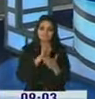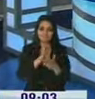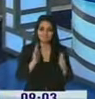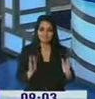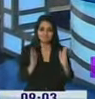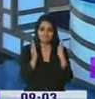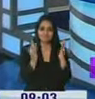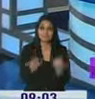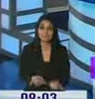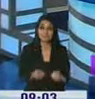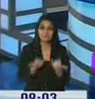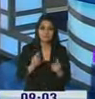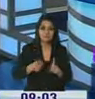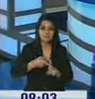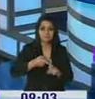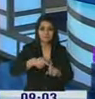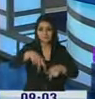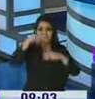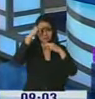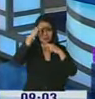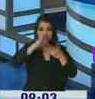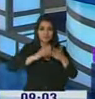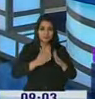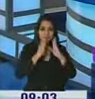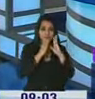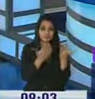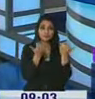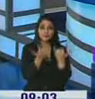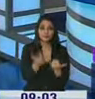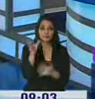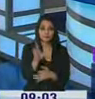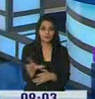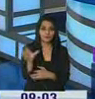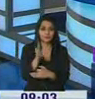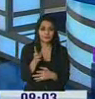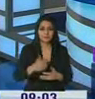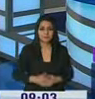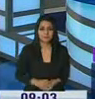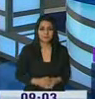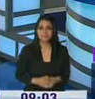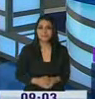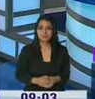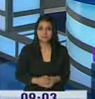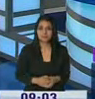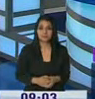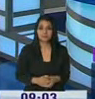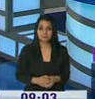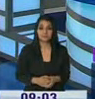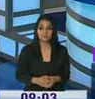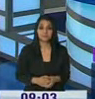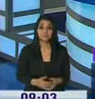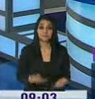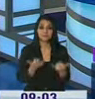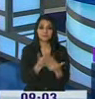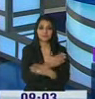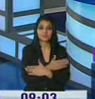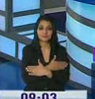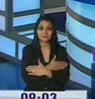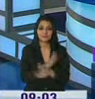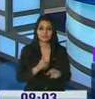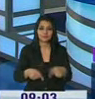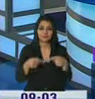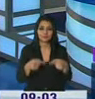acompañarnos. Estamos en la primera entrega de este día lunes del primer noticiero de la comunidad. Así es el momento de saludar como todos los